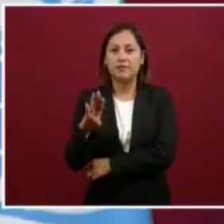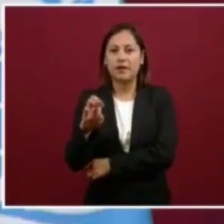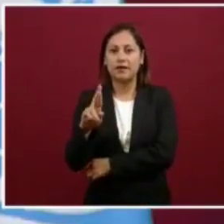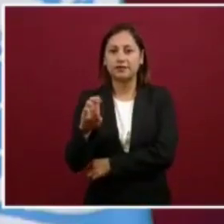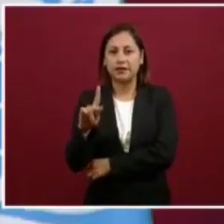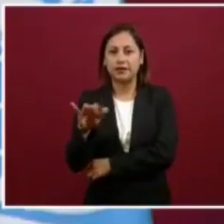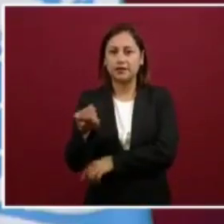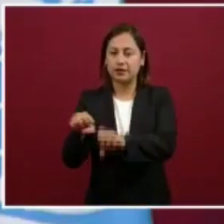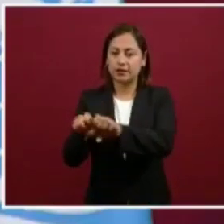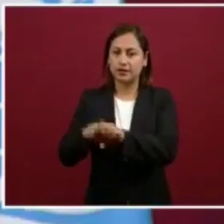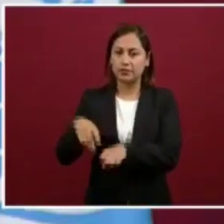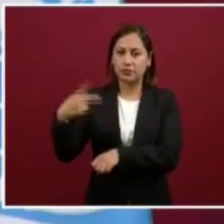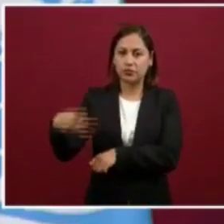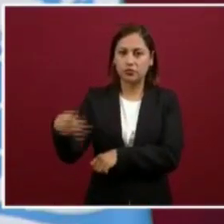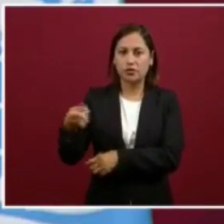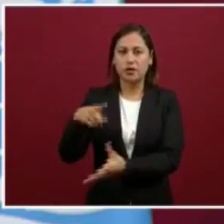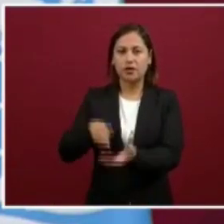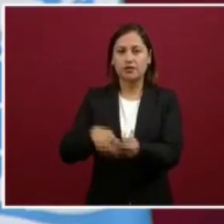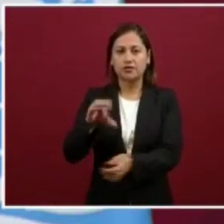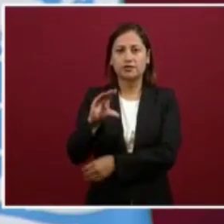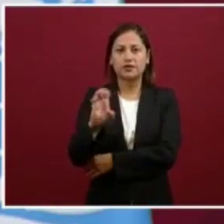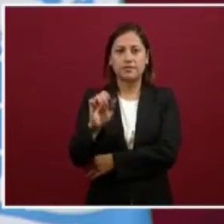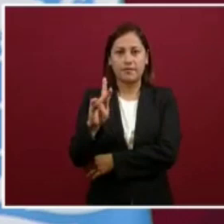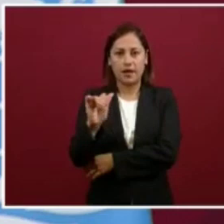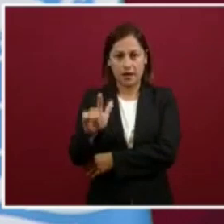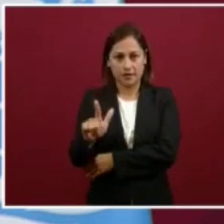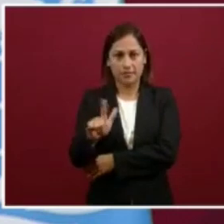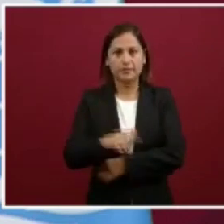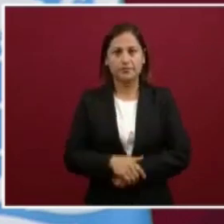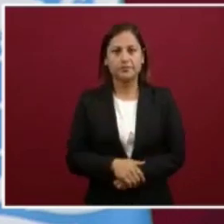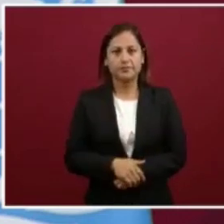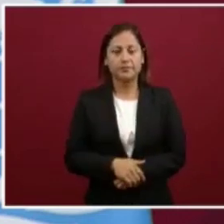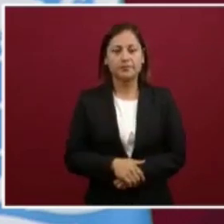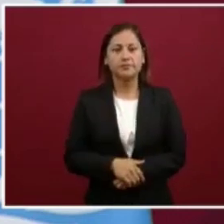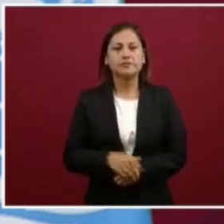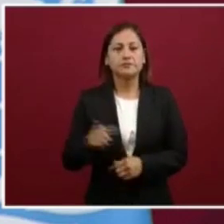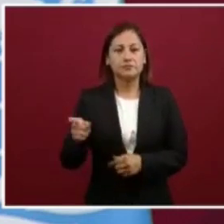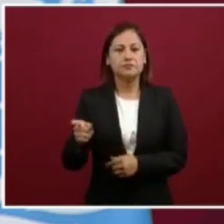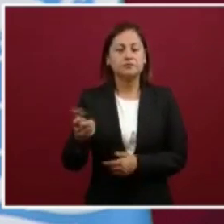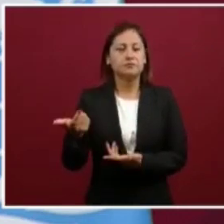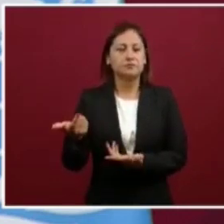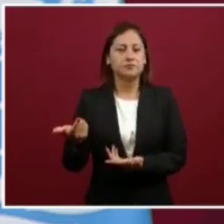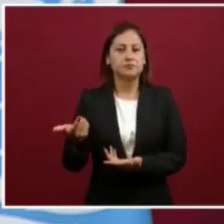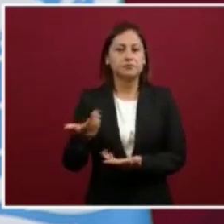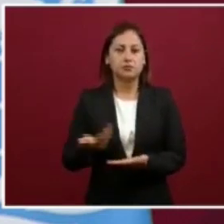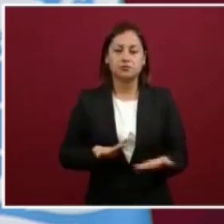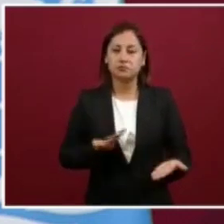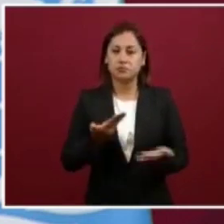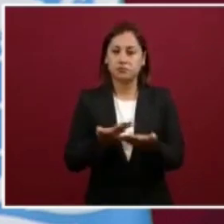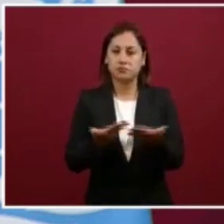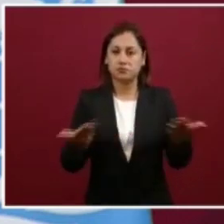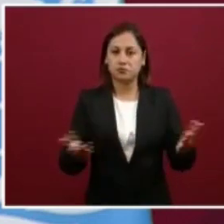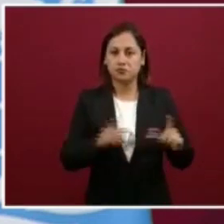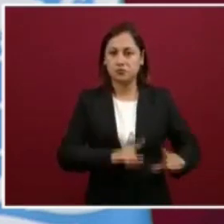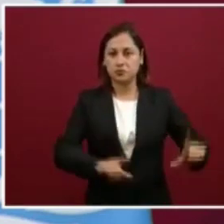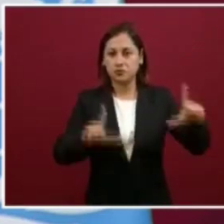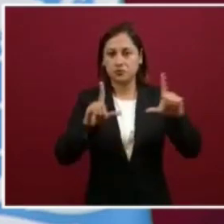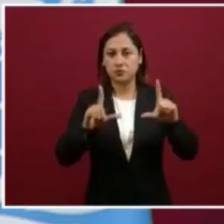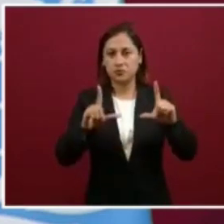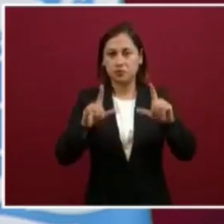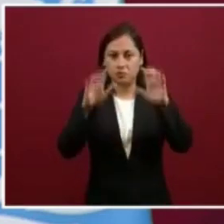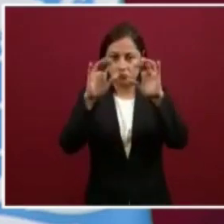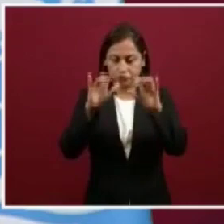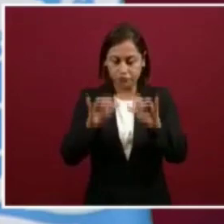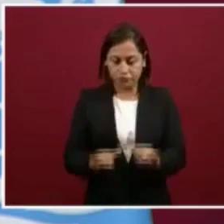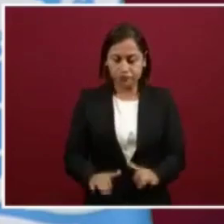equipo de la CEPAL, que el día de hoy nos van a hacer favor de presentar el documento